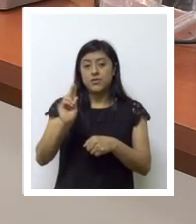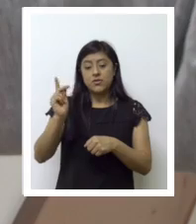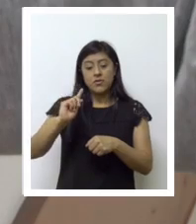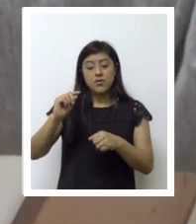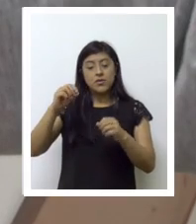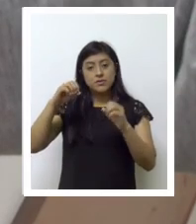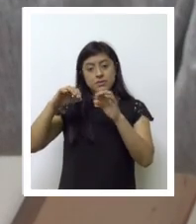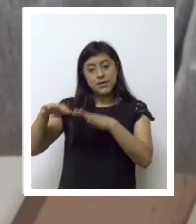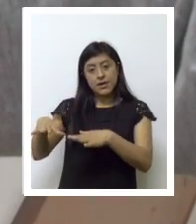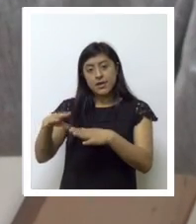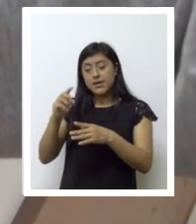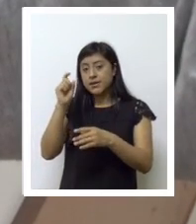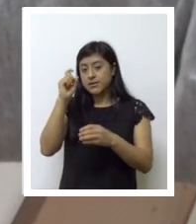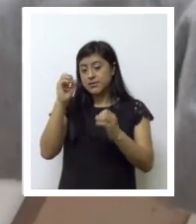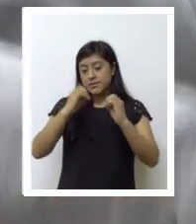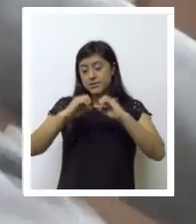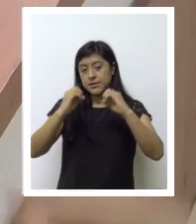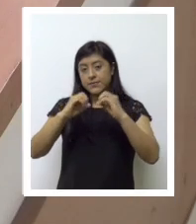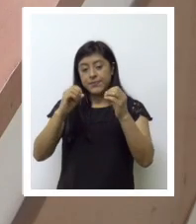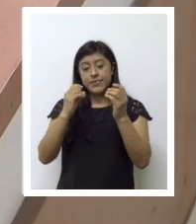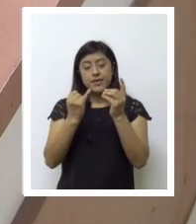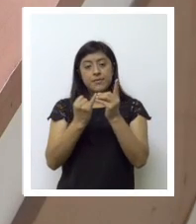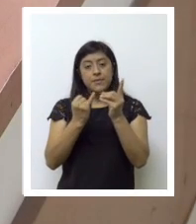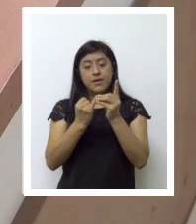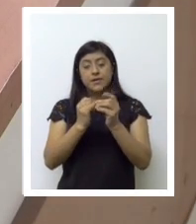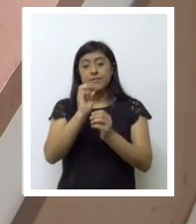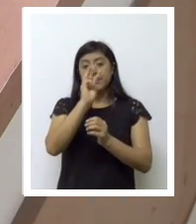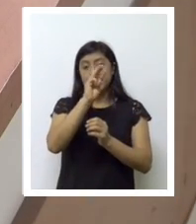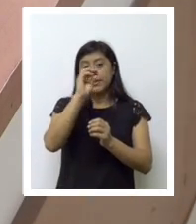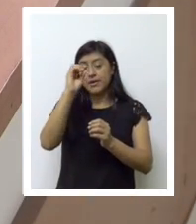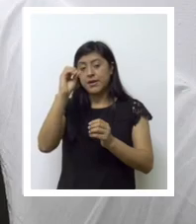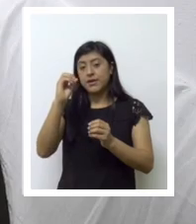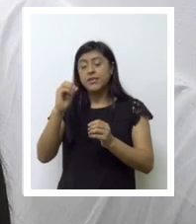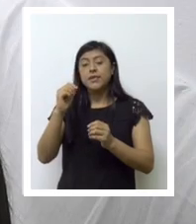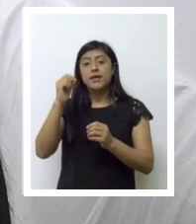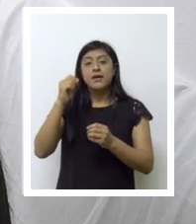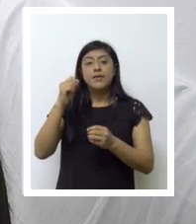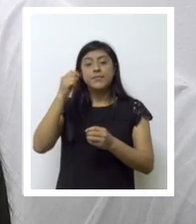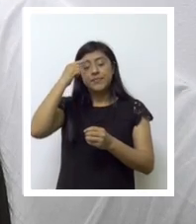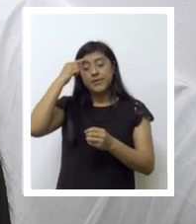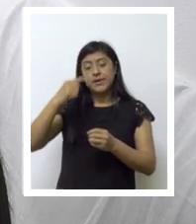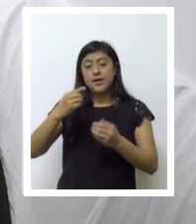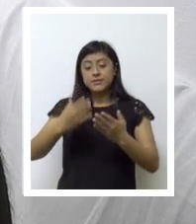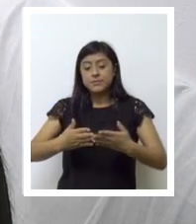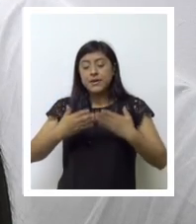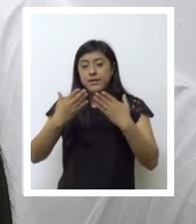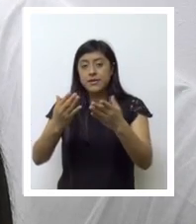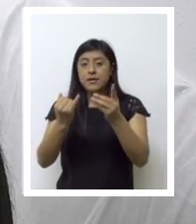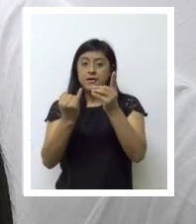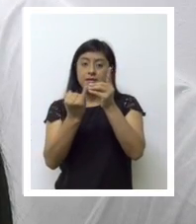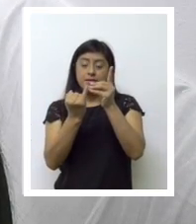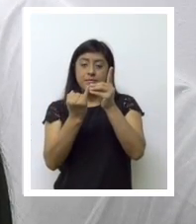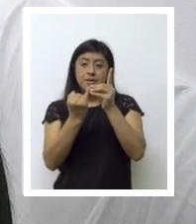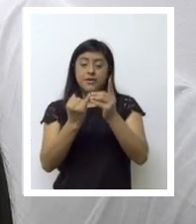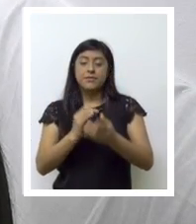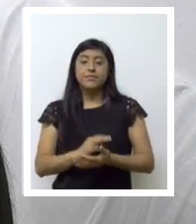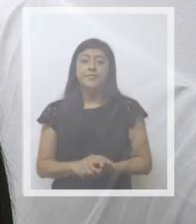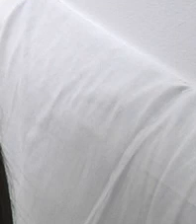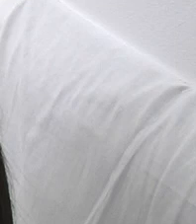sin identificación. El DPI es necesario para cualquier trámite y la ley otorga 30 días para su